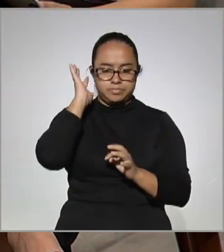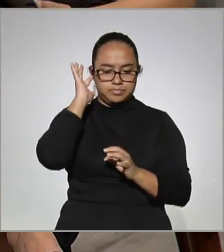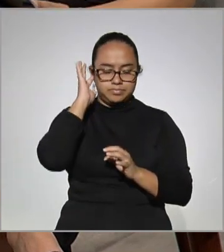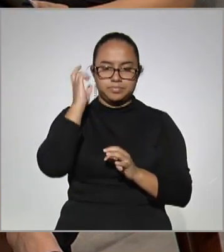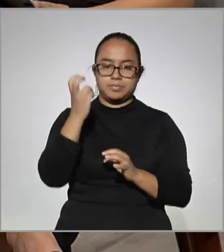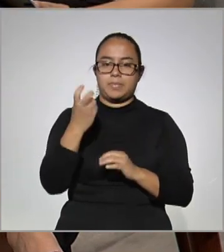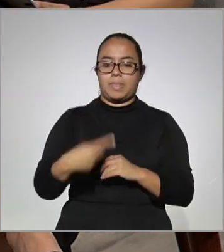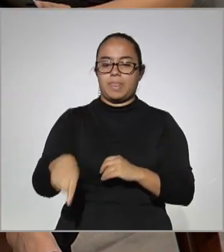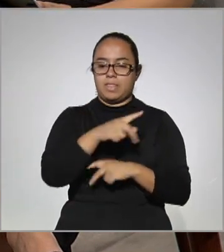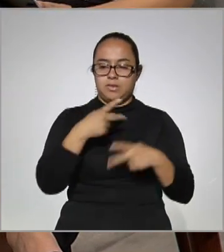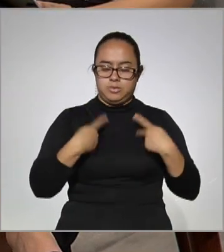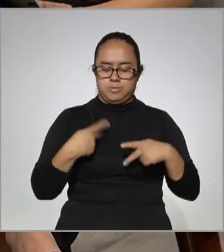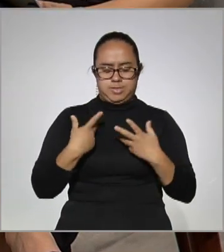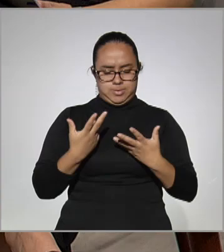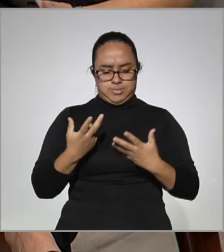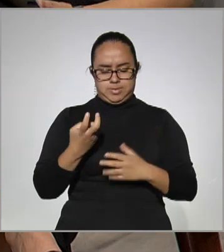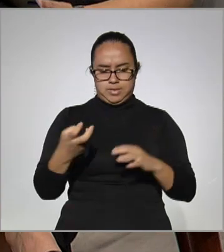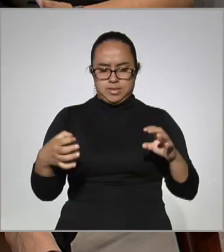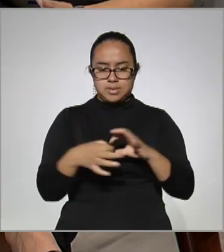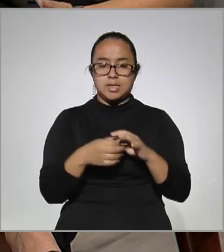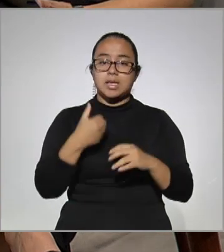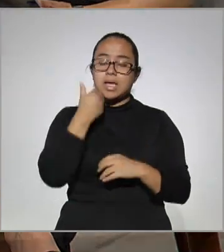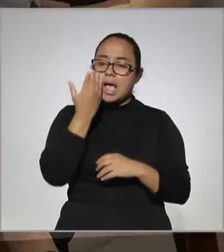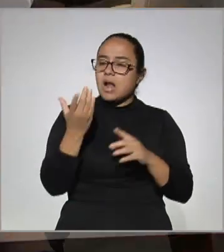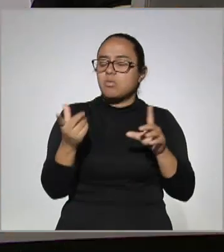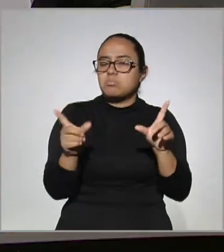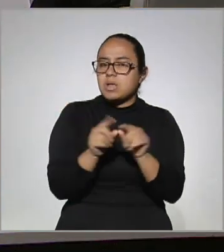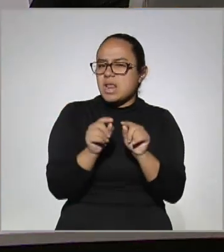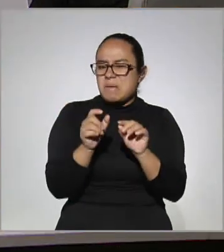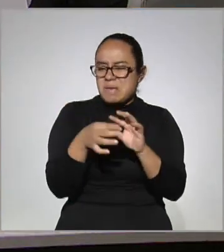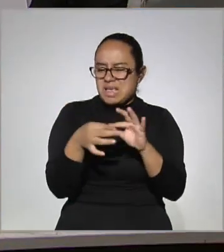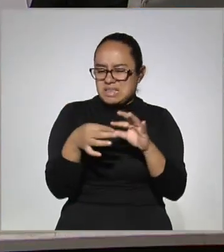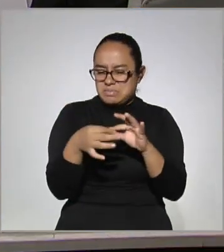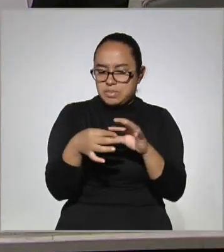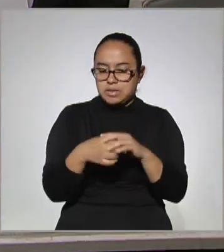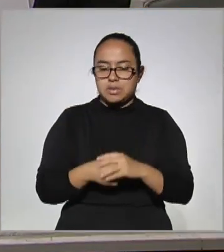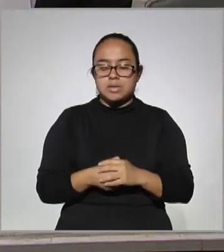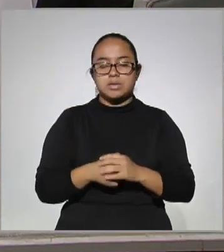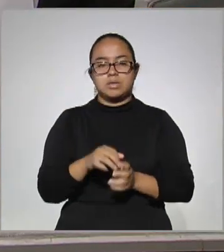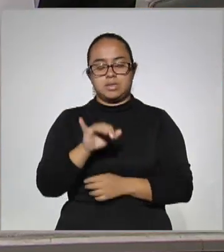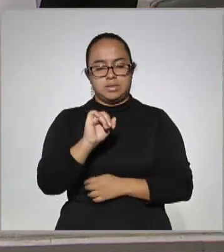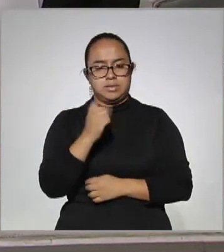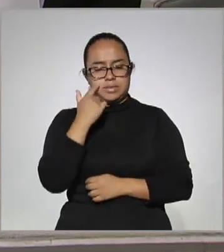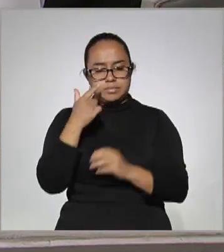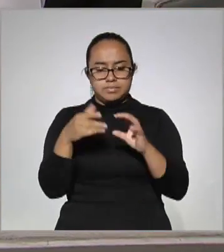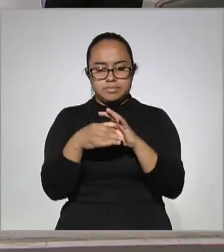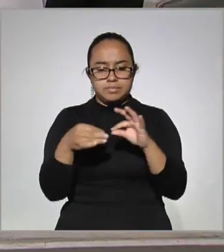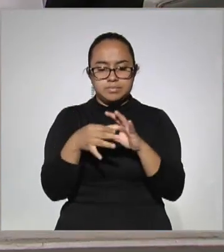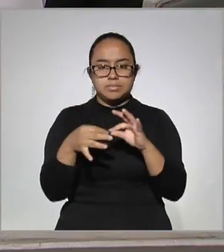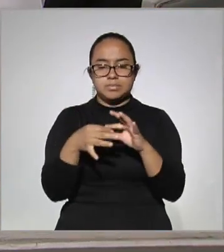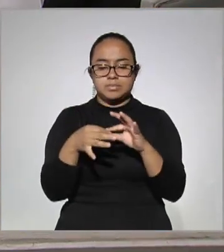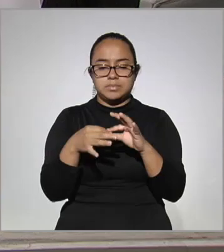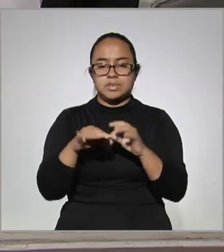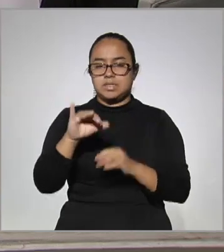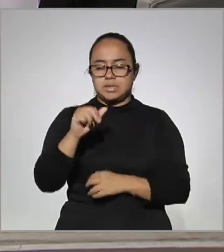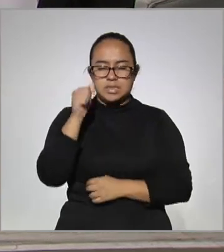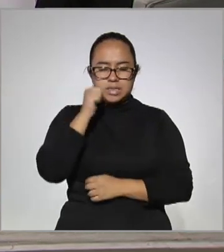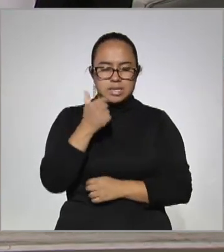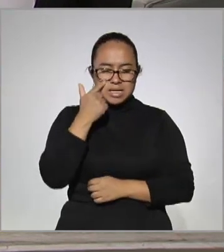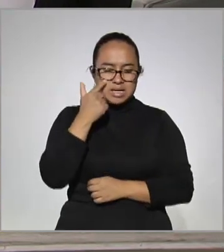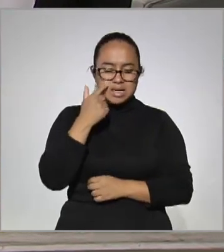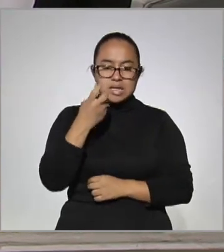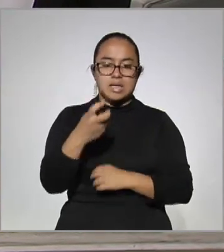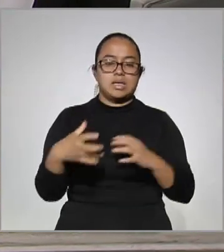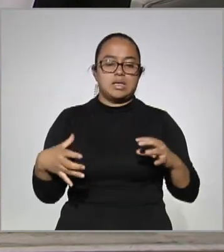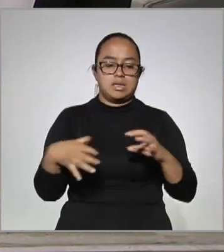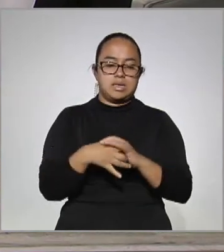llamó mucho la atención a la audiencia. Si alguien quiere comentar algo breve antes del corte. Sí, lo puedo comentar. Sí, generalmente se ha